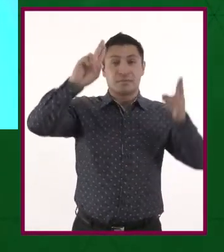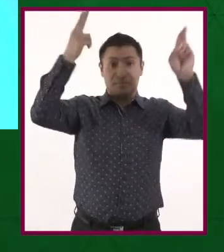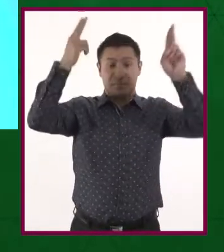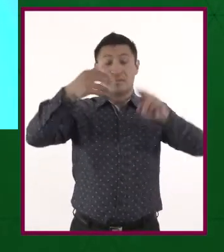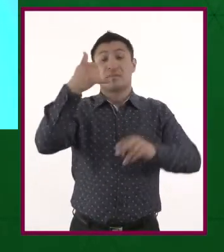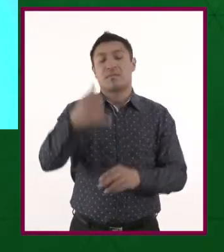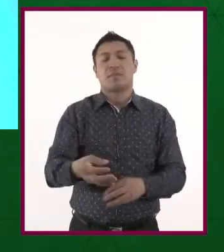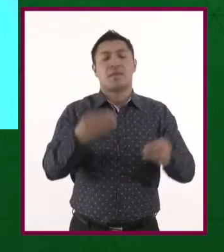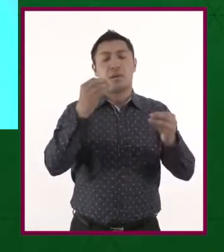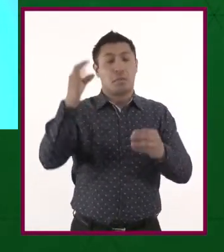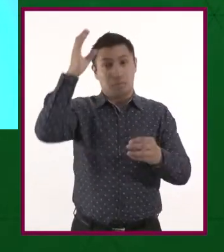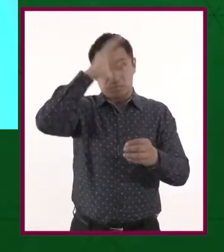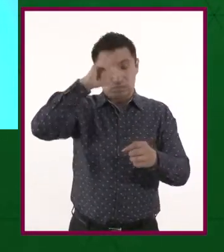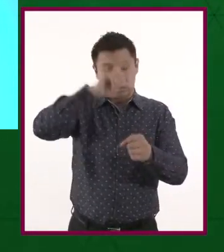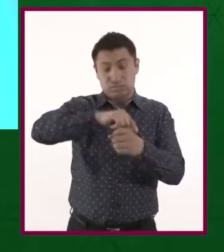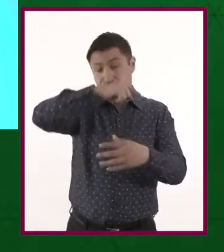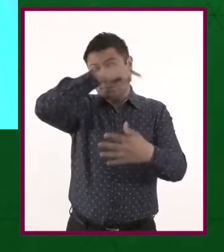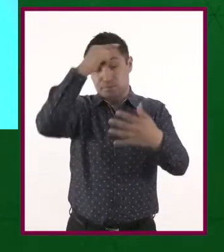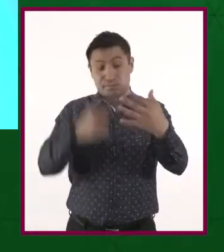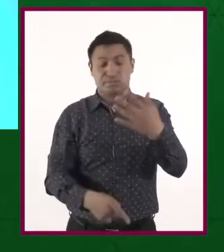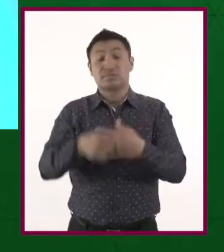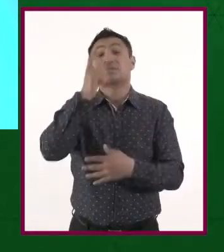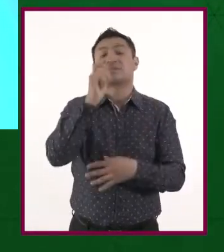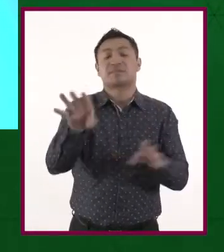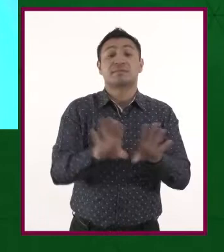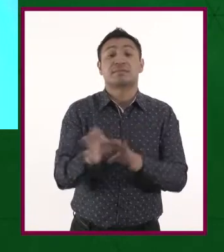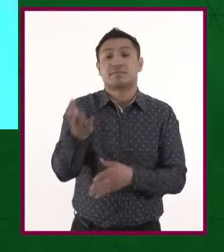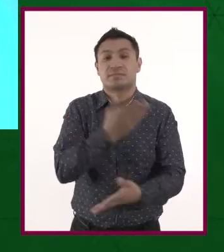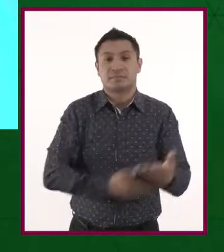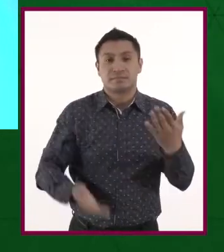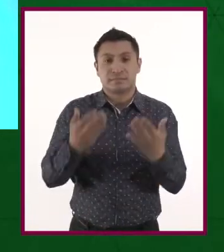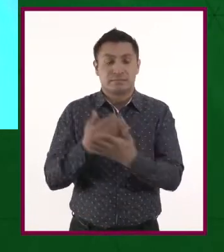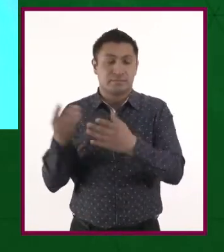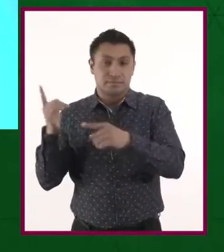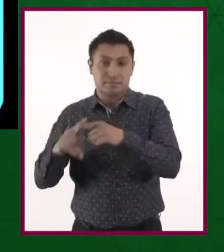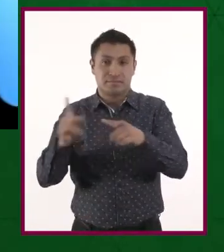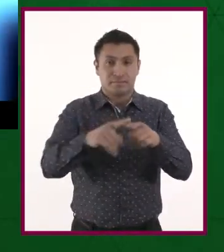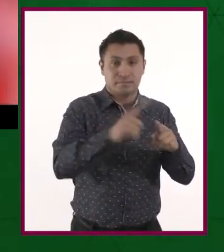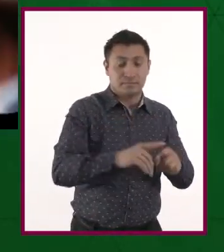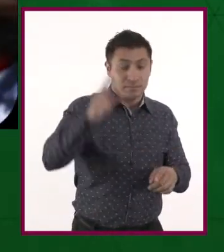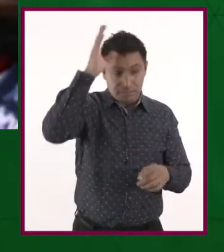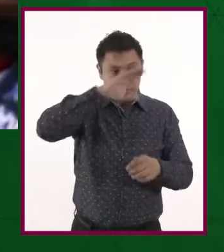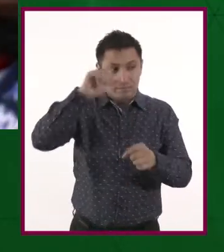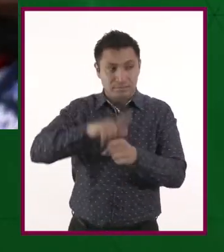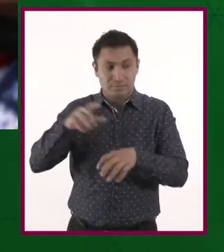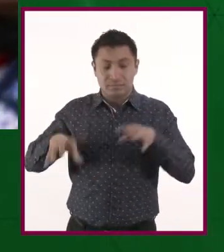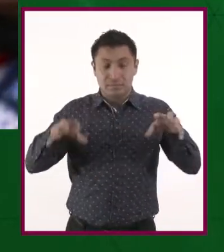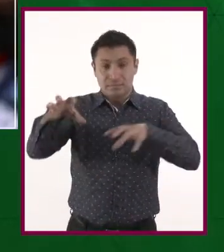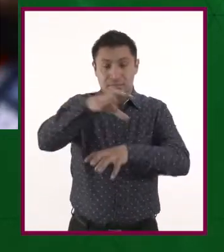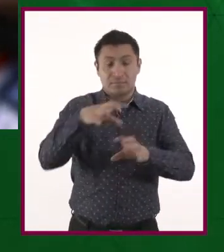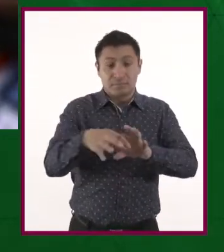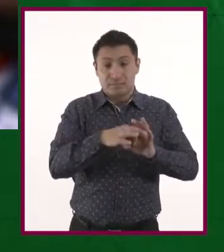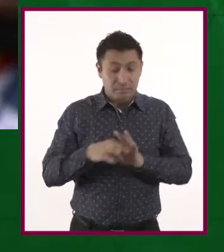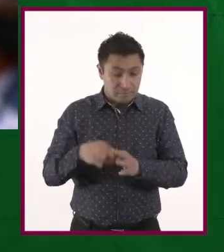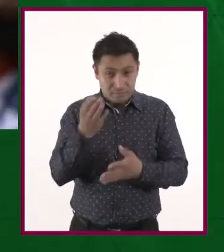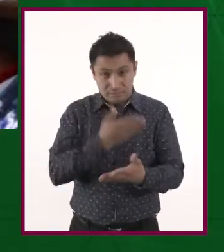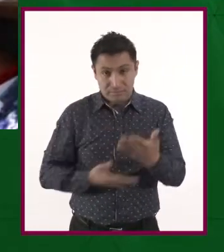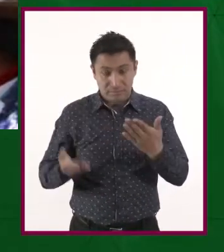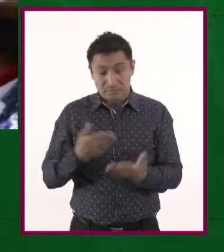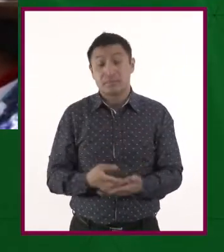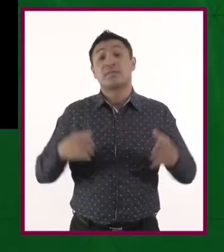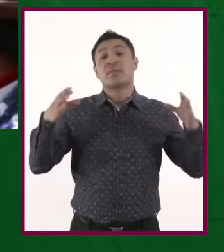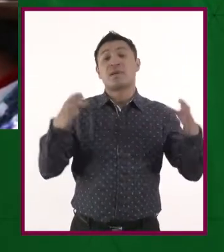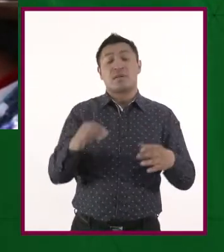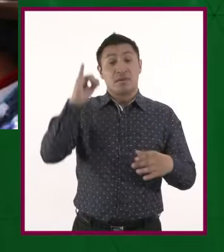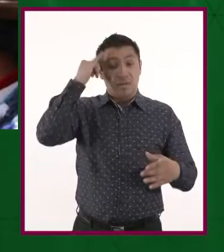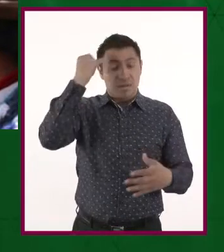la multiculturalidad, que se refiere a la convivencia de diversas culturas. Las comunidades indígenas han sido un